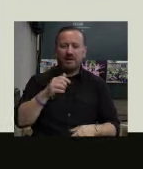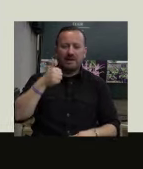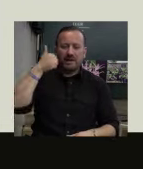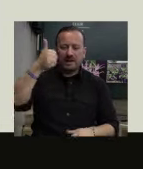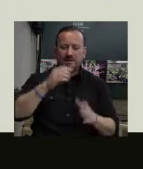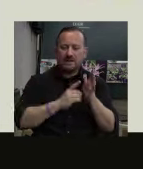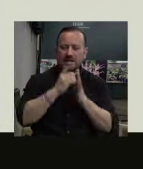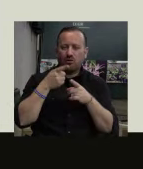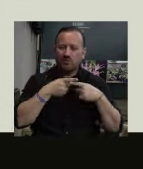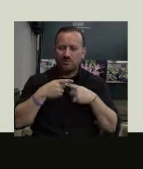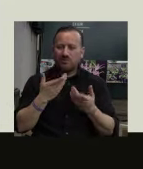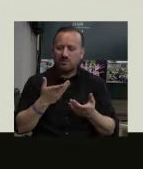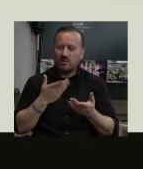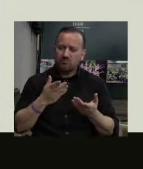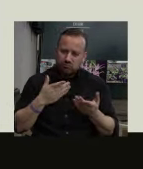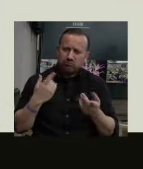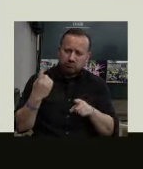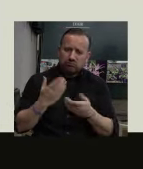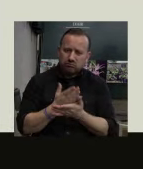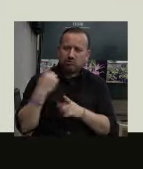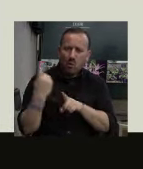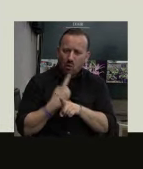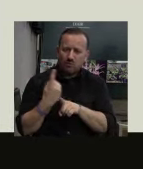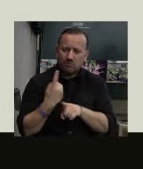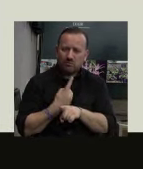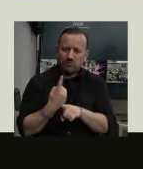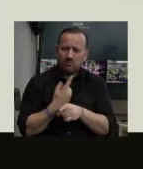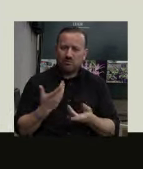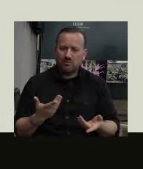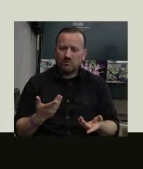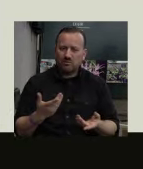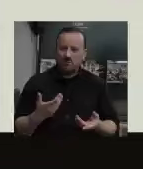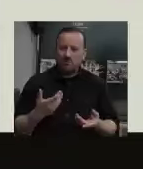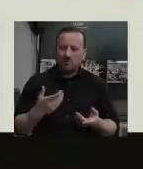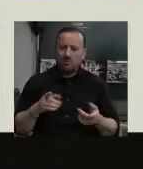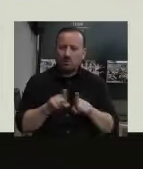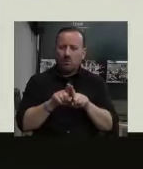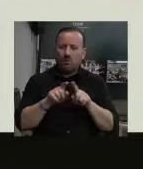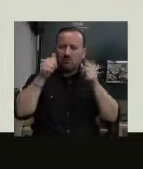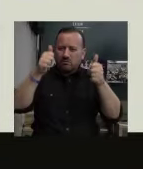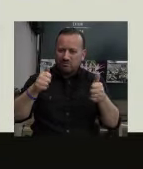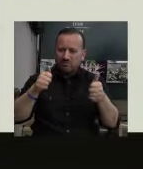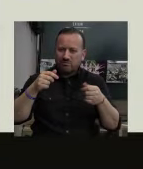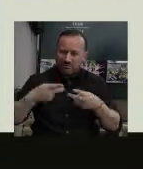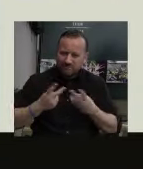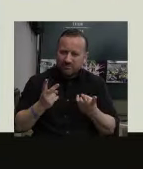social pongámosle conversación pongámosle etiqueta démosle